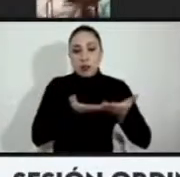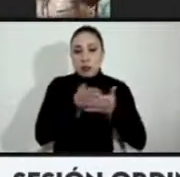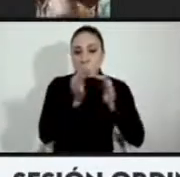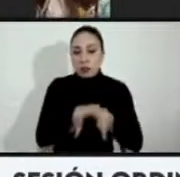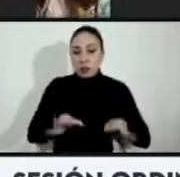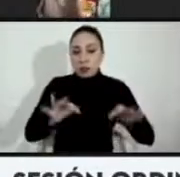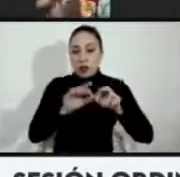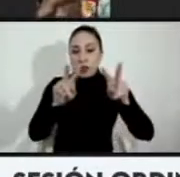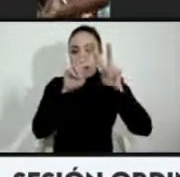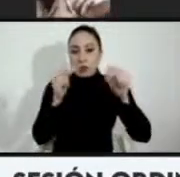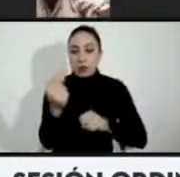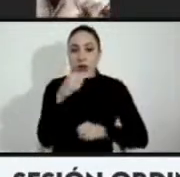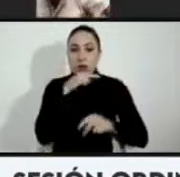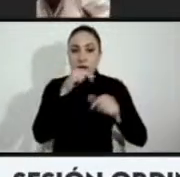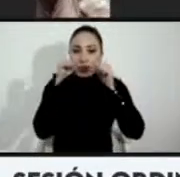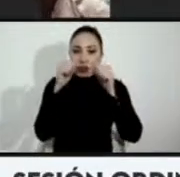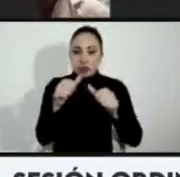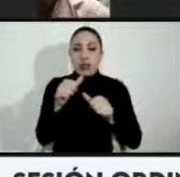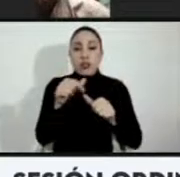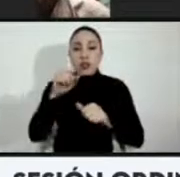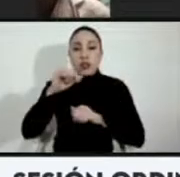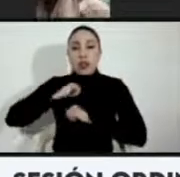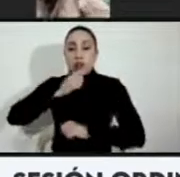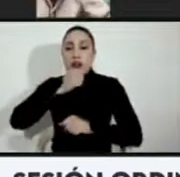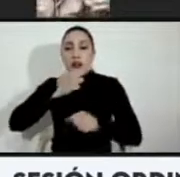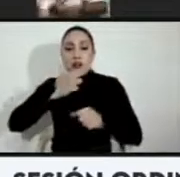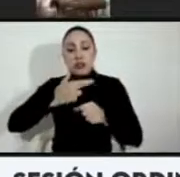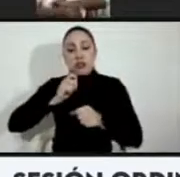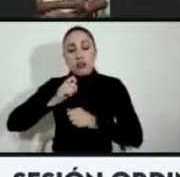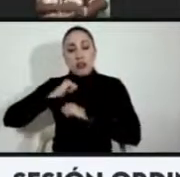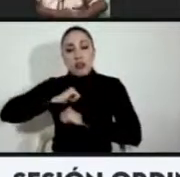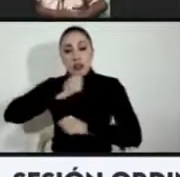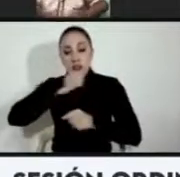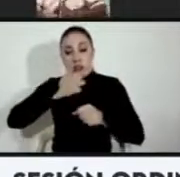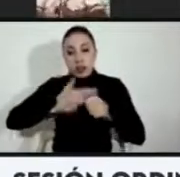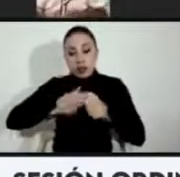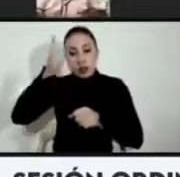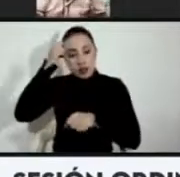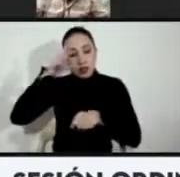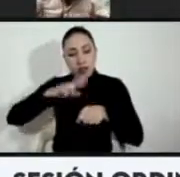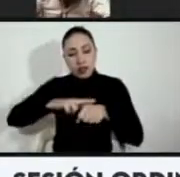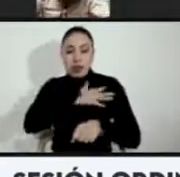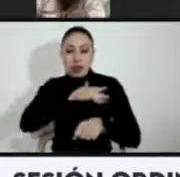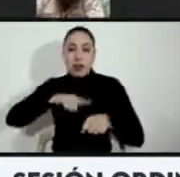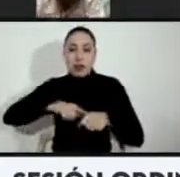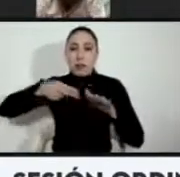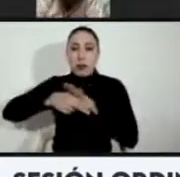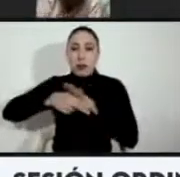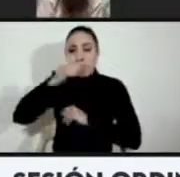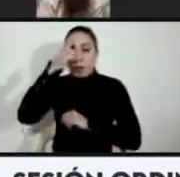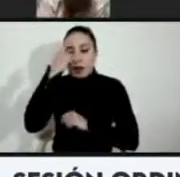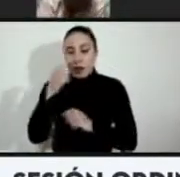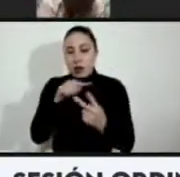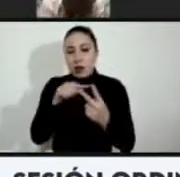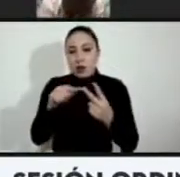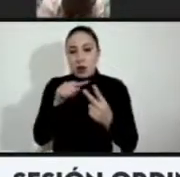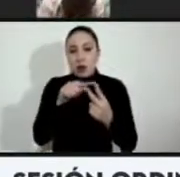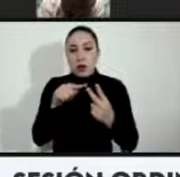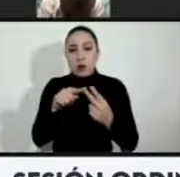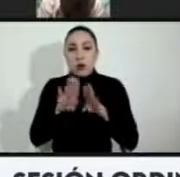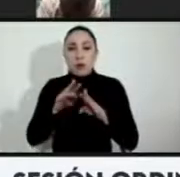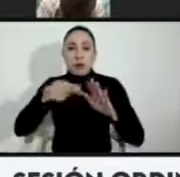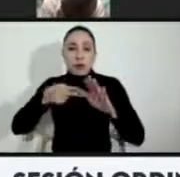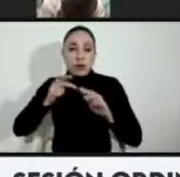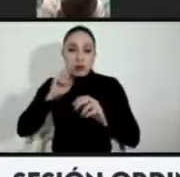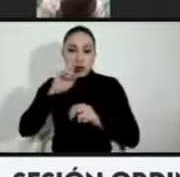Ciudad de México y a la directora general del Sistema de Transporte Colectivo Metro para que en el ámbito de sus competencias realicen las acciones necesarias y suficientes a